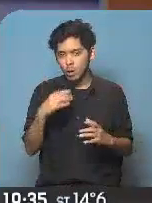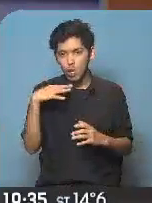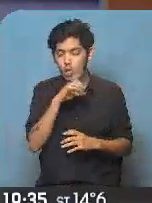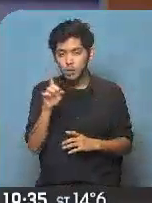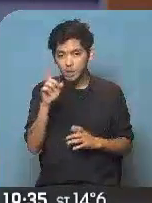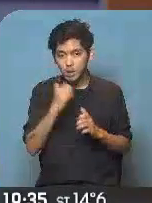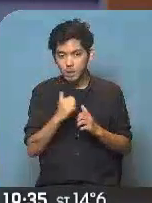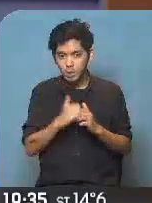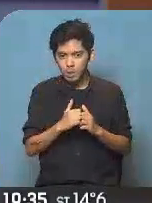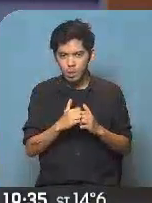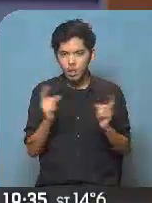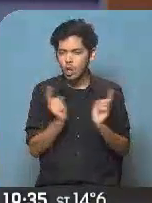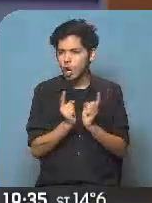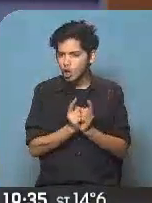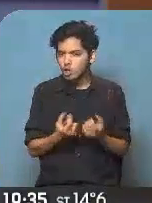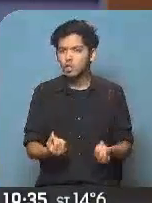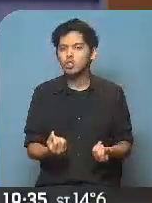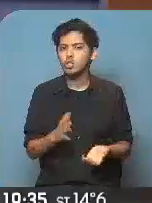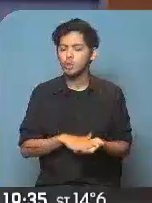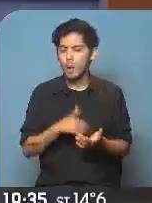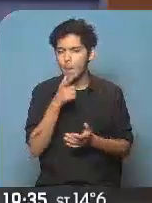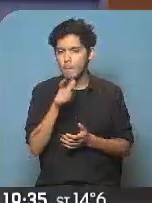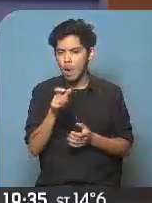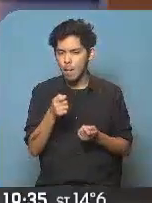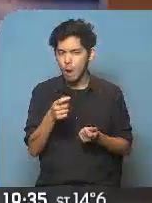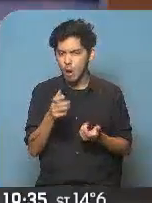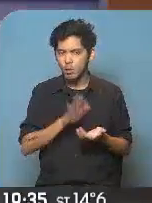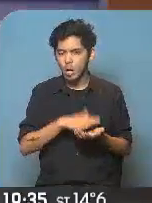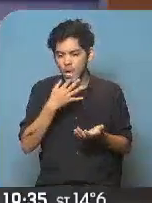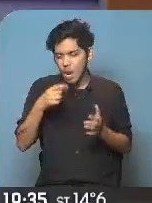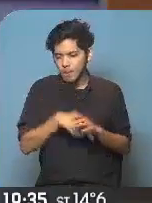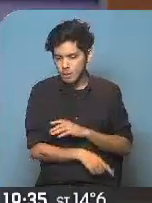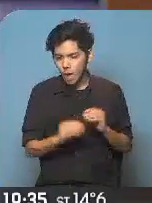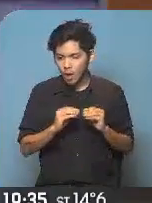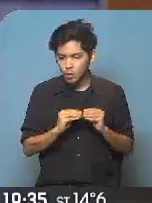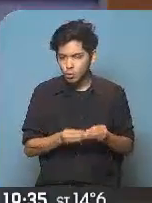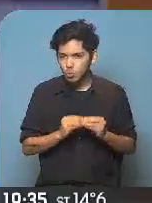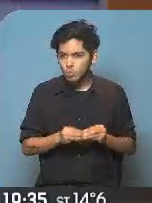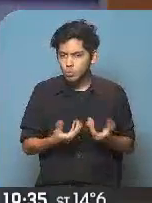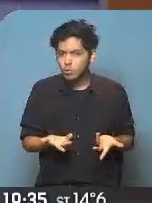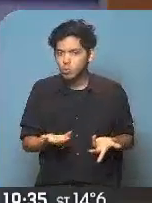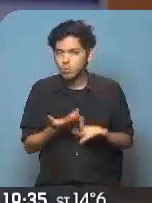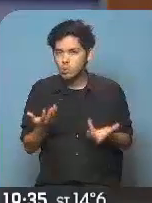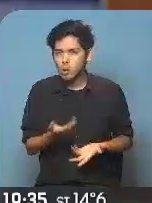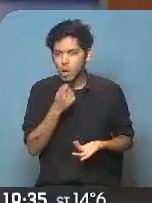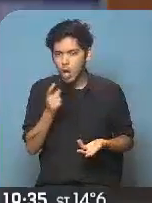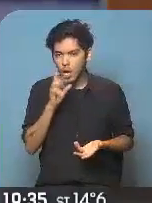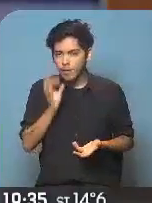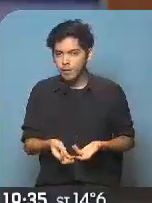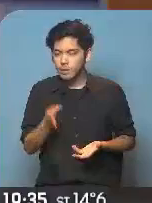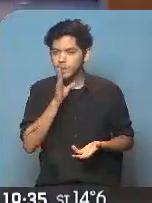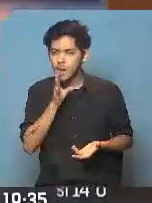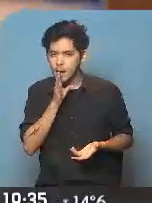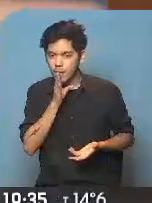esa historia. ¿Podemos resumir en pocas palabras qué es lo que realmente hay de trasfondo? ¿Qué es este trasfondo que dice usted de que no quieren legitimizar